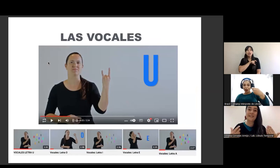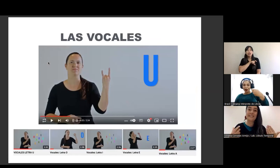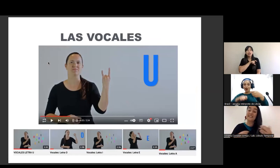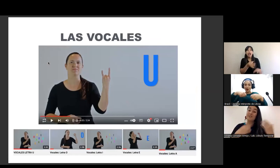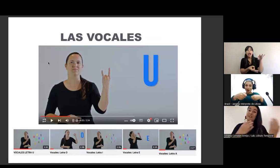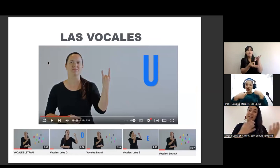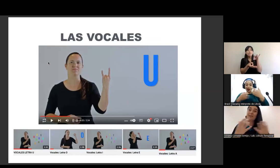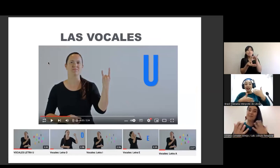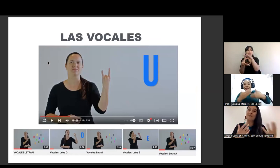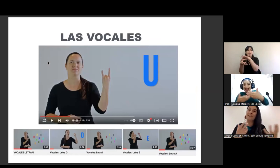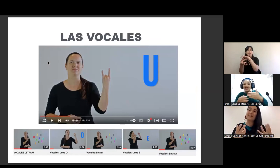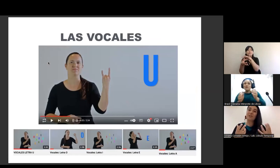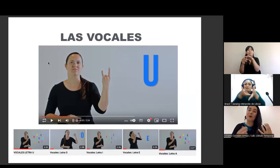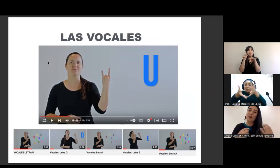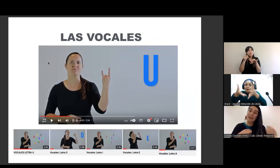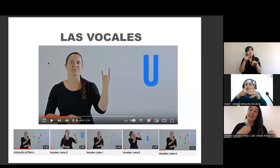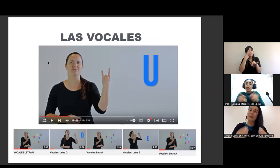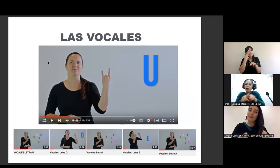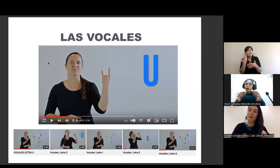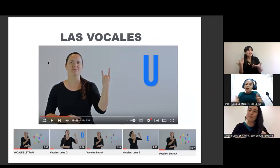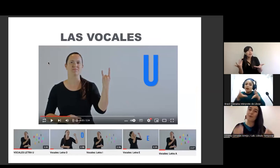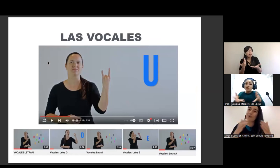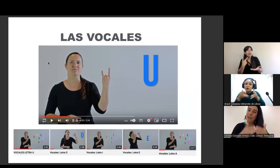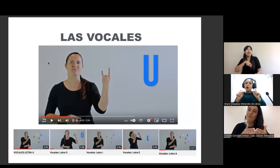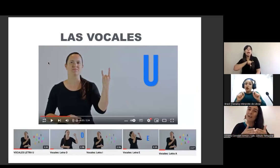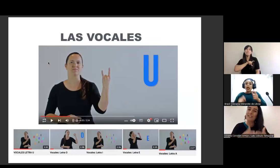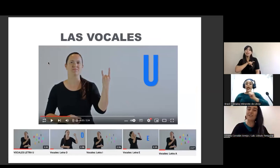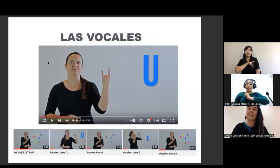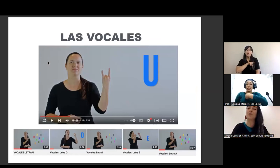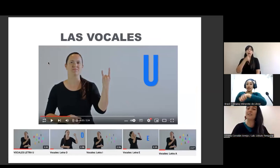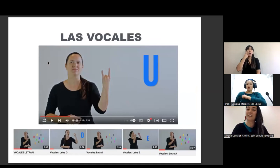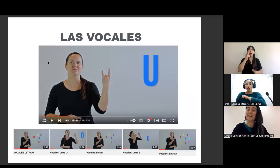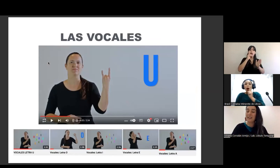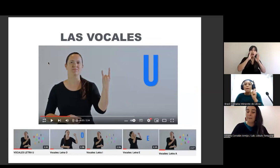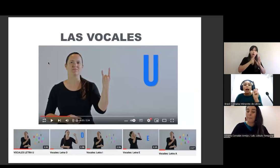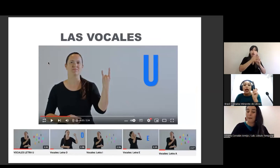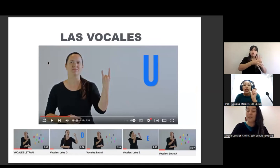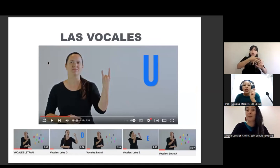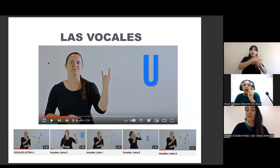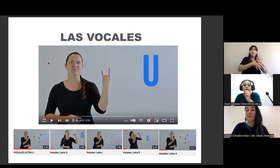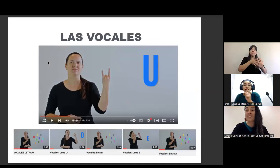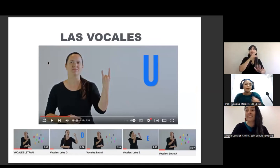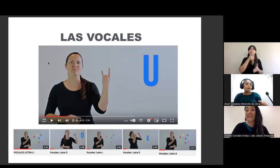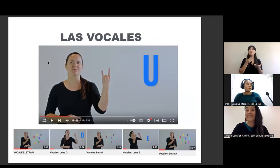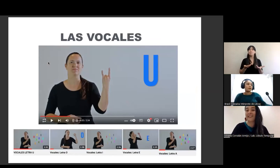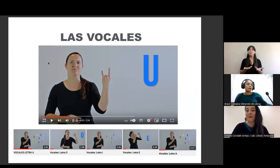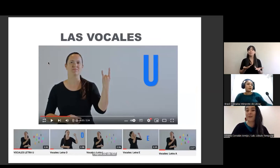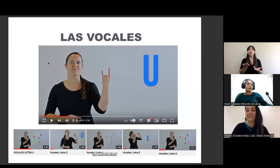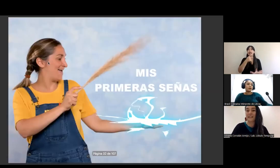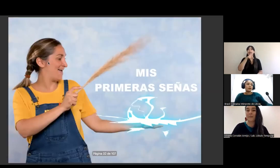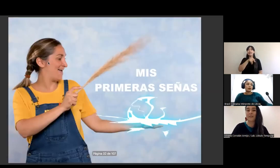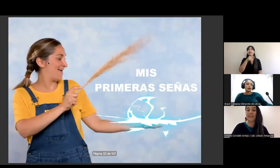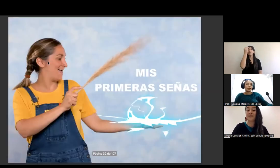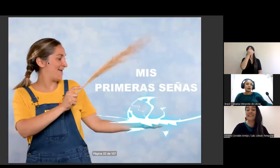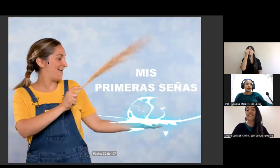la lengua de señas, sino que estábamos también fomentando el español, pero no estaba focalizado en la lengua de señas, y nuestra preocupación estaba ahí, en la lengua de